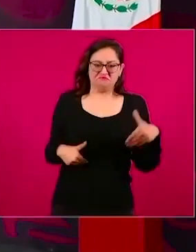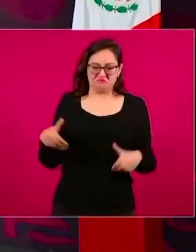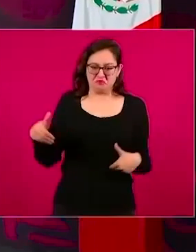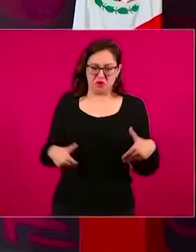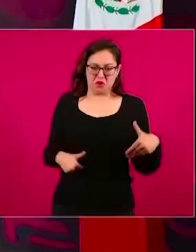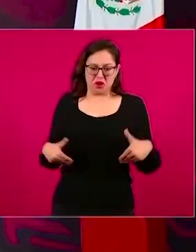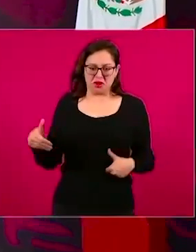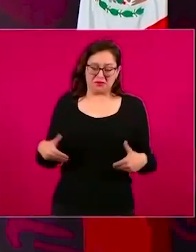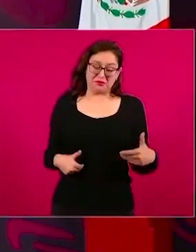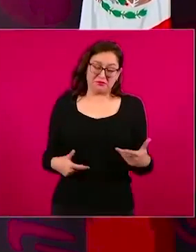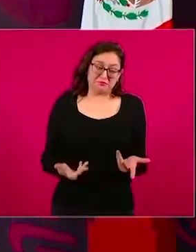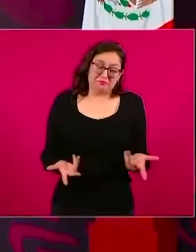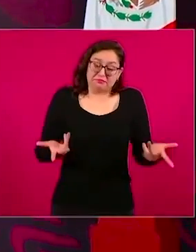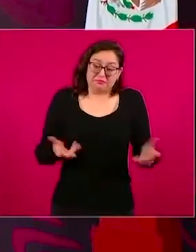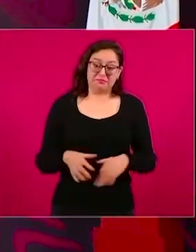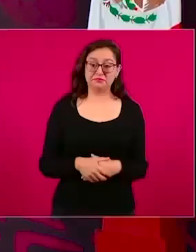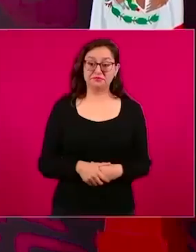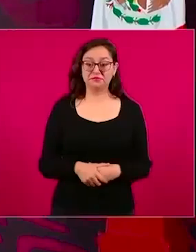sí,